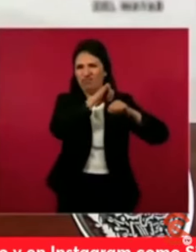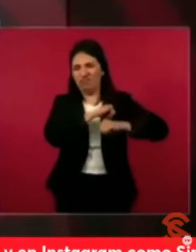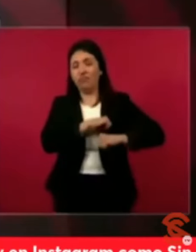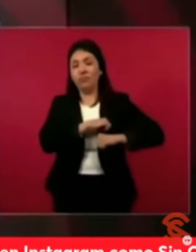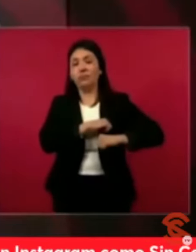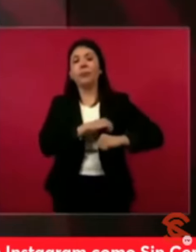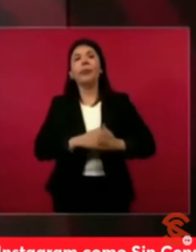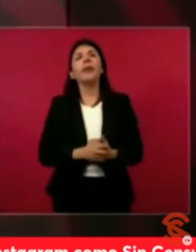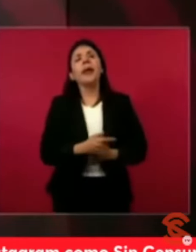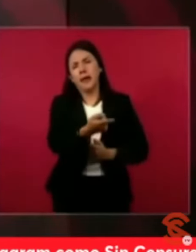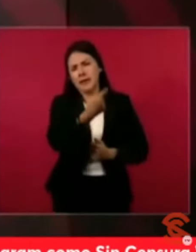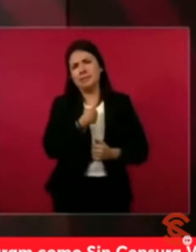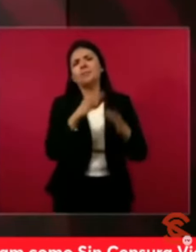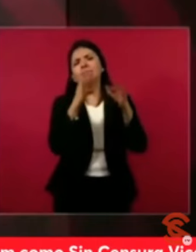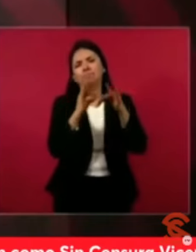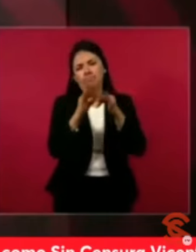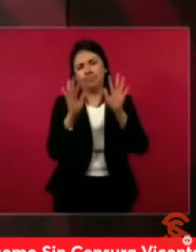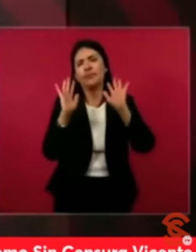Ya me explicó.